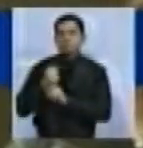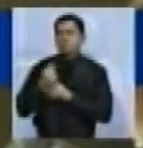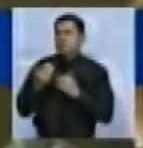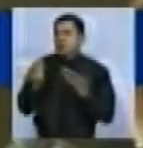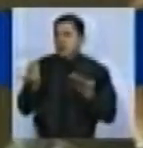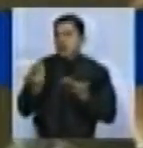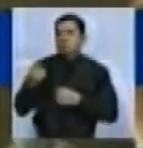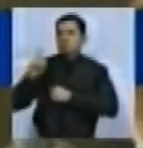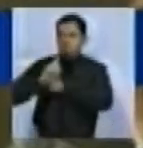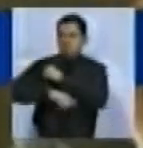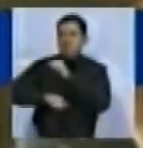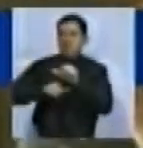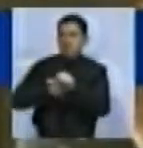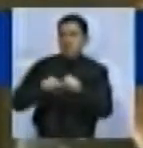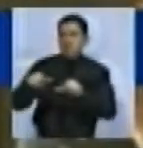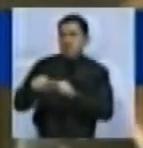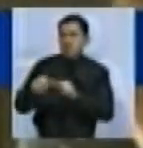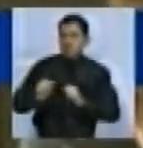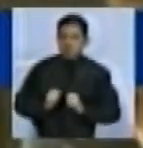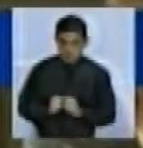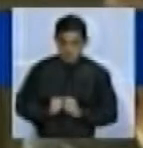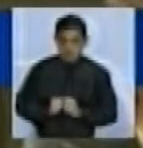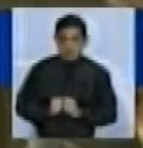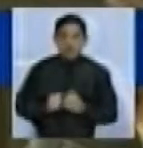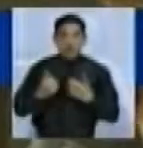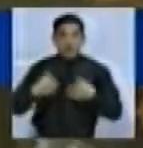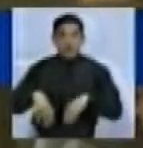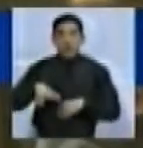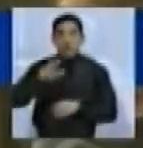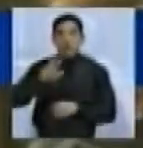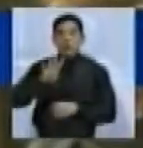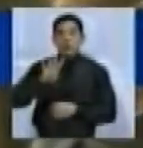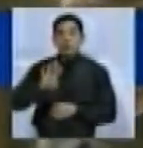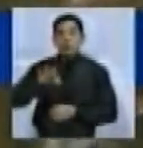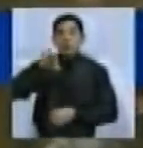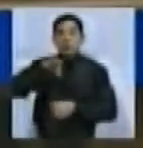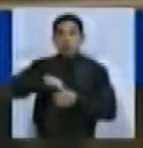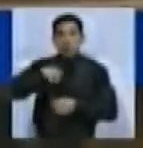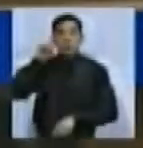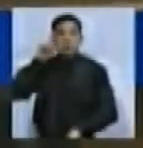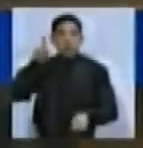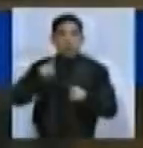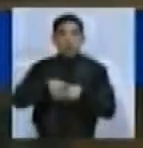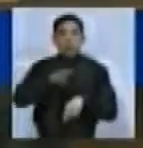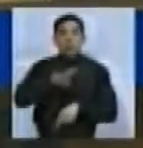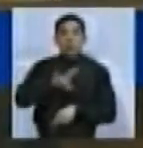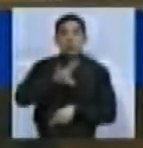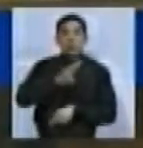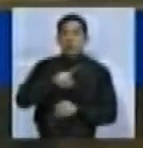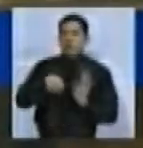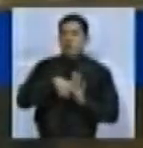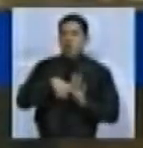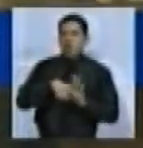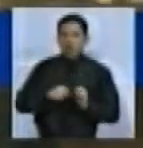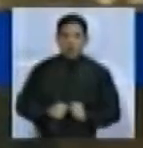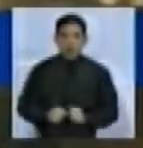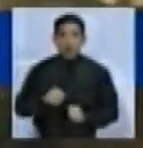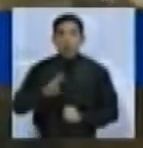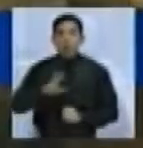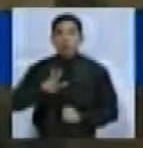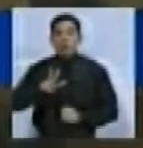una sanción administrativa, mismo que tuvo 34 votos afirmativos, 47 negativos y